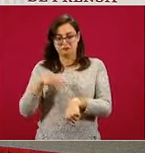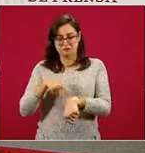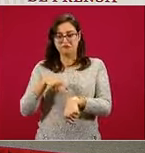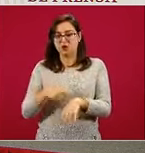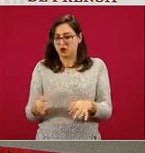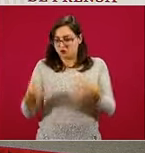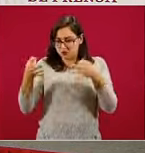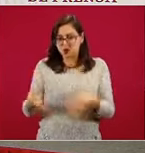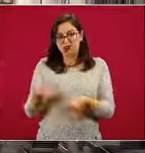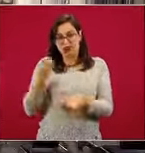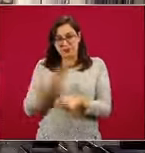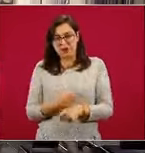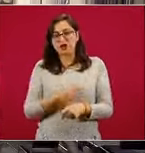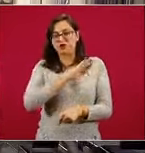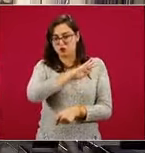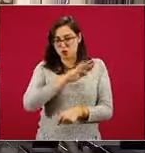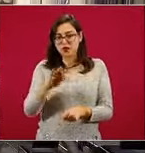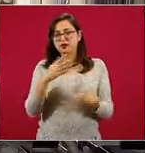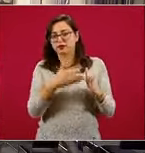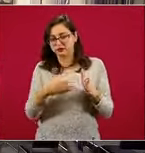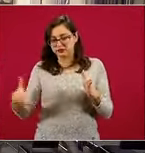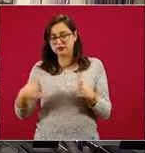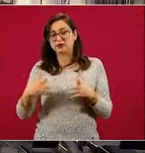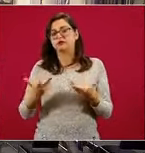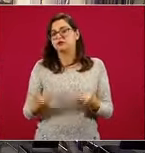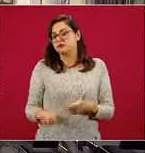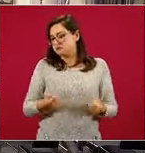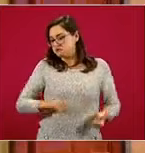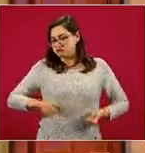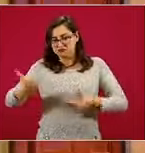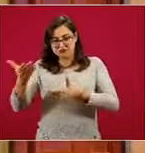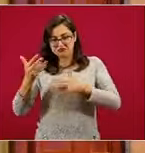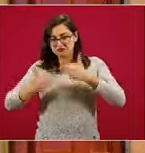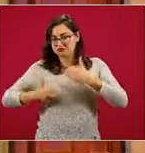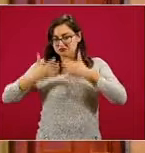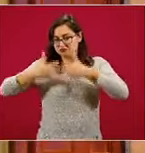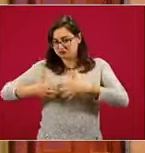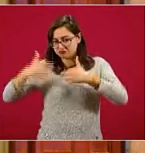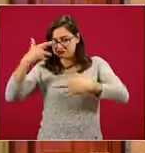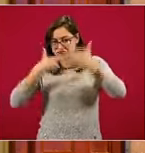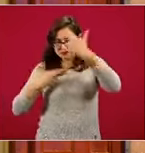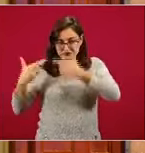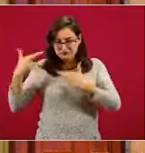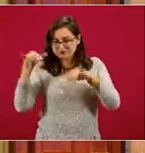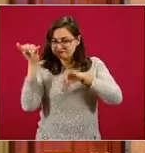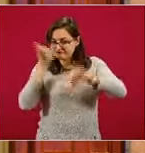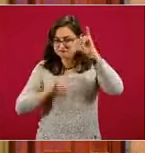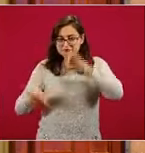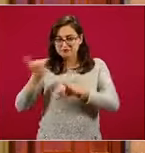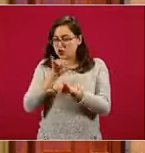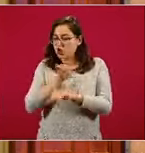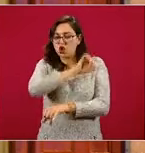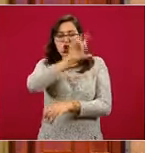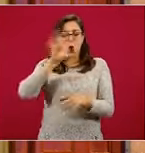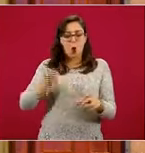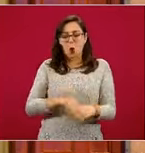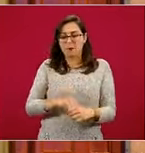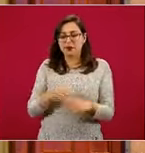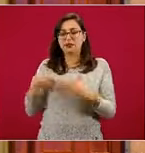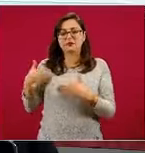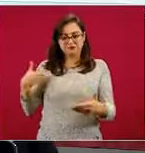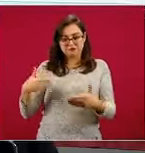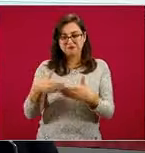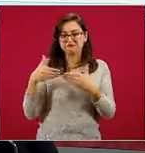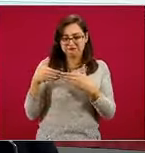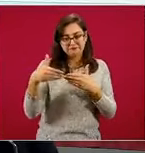esa expectativa, es decir, que los procesos de envío y de procesamiento, las fases preanalítica y posanalítica, todavía